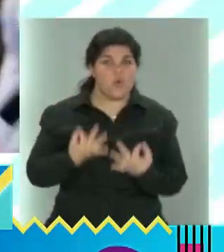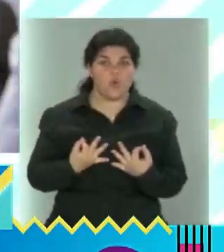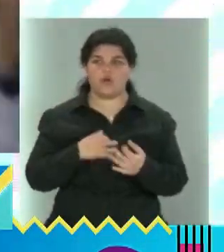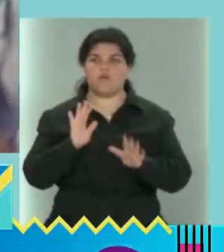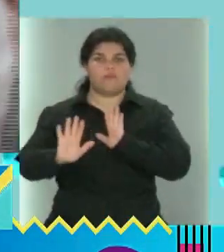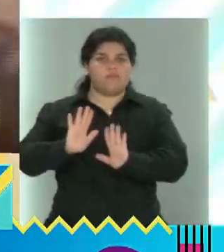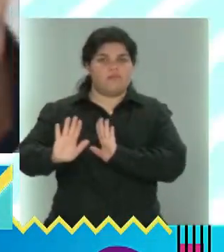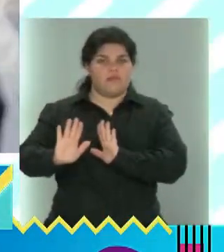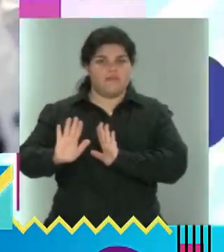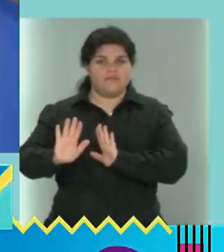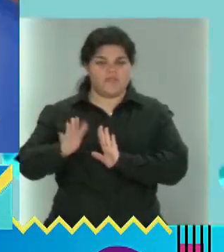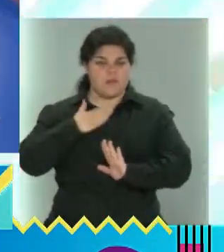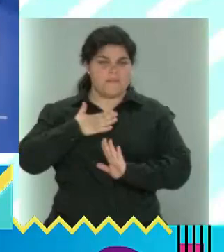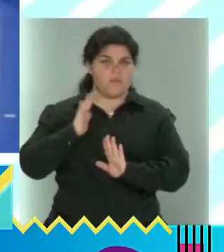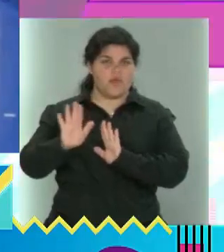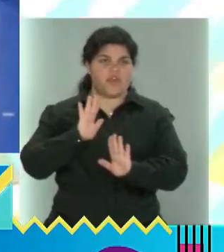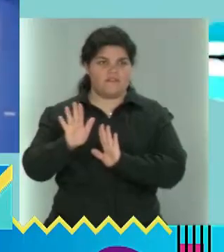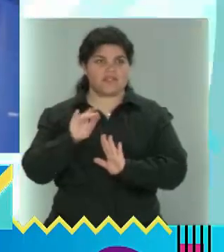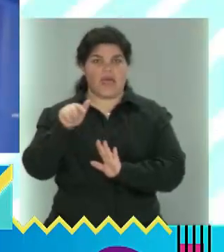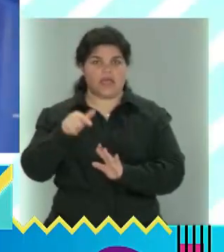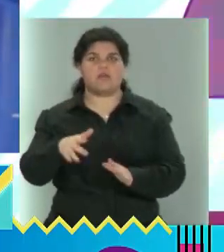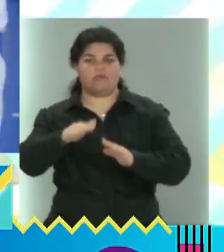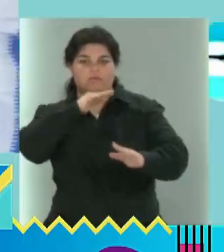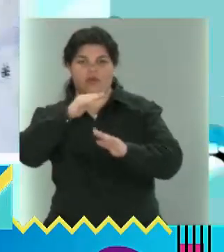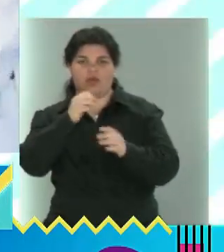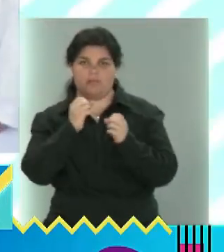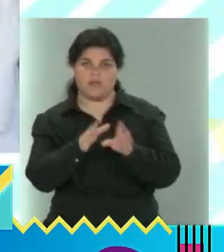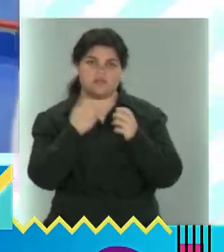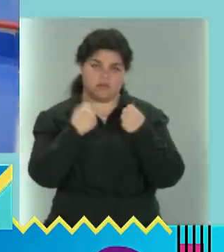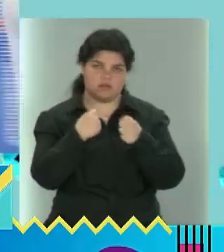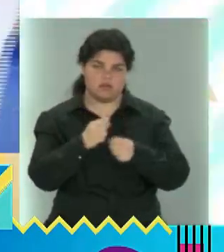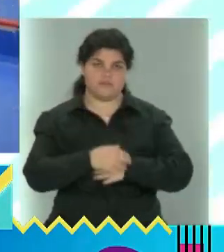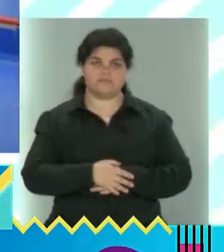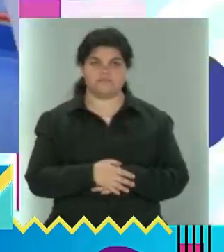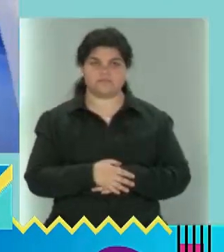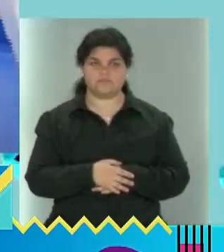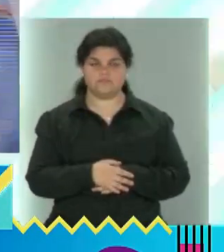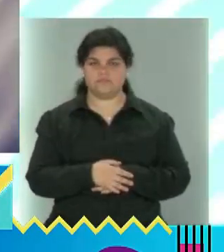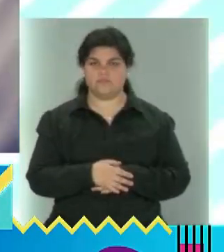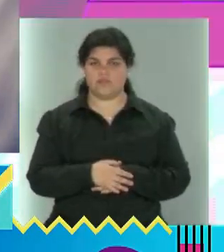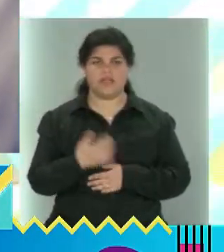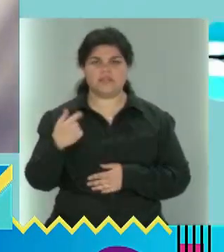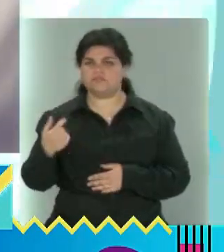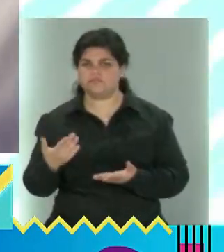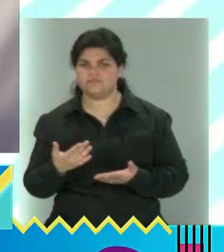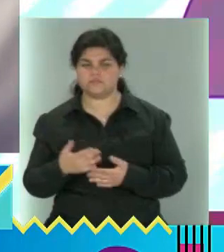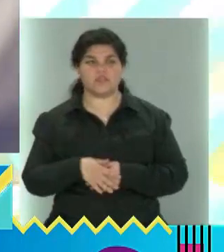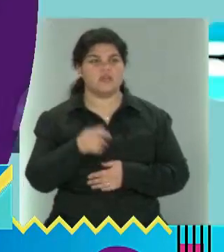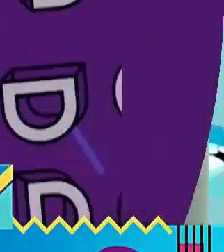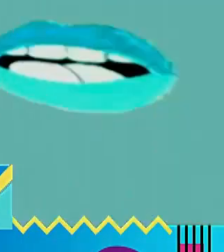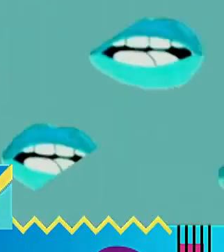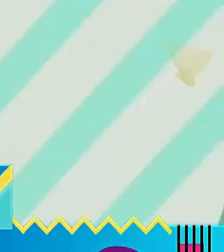eso también es un punto que uno busca en las artes marciales. Juan Manuel. ¿Qué pienso? De por qué se ha vuelto más